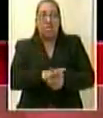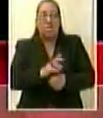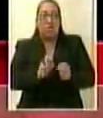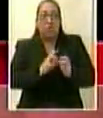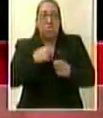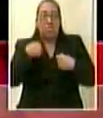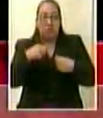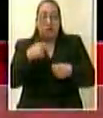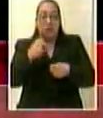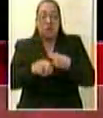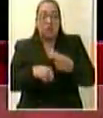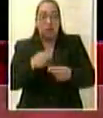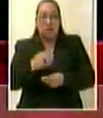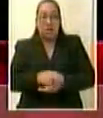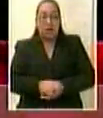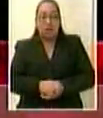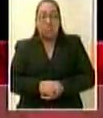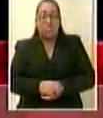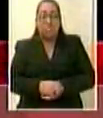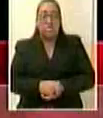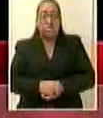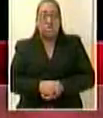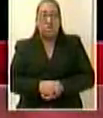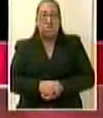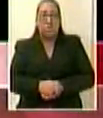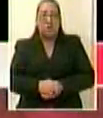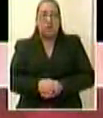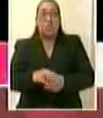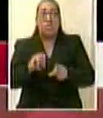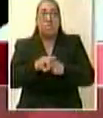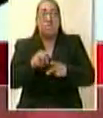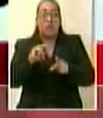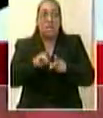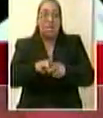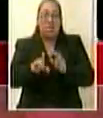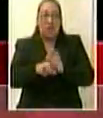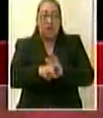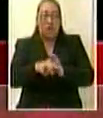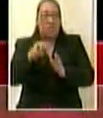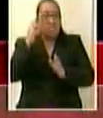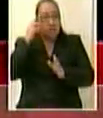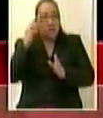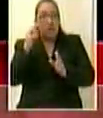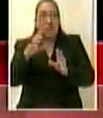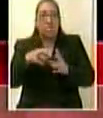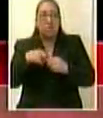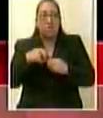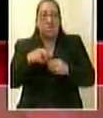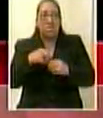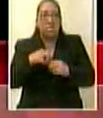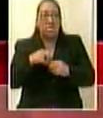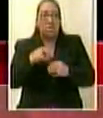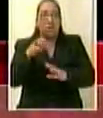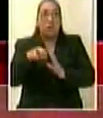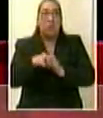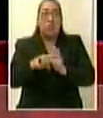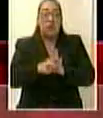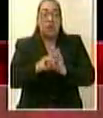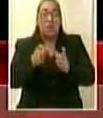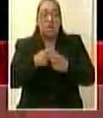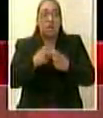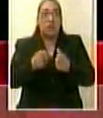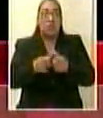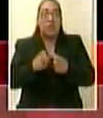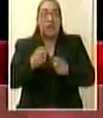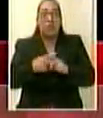al deporte nacional. También la presente ley ha tomado en cuenta y reconoce el proyecto de ley de la ex congresista